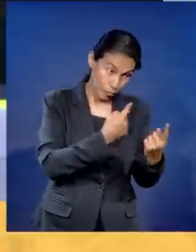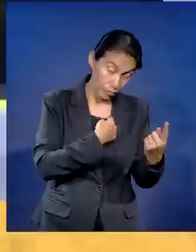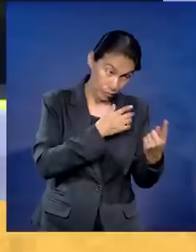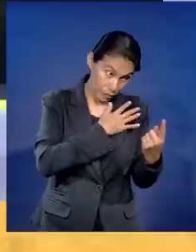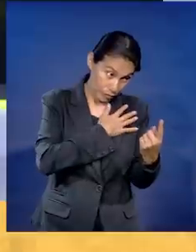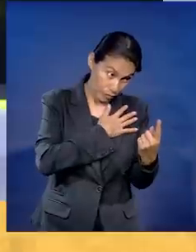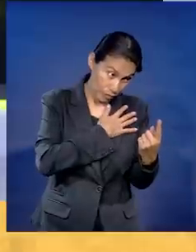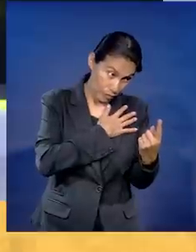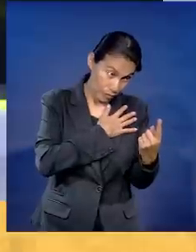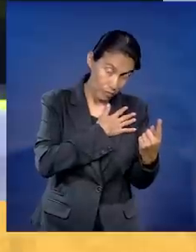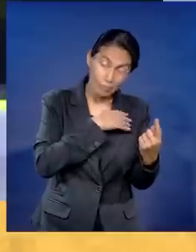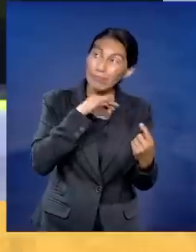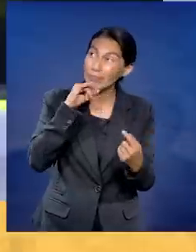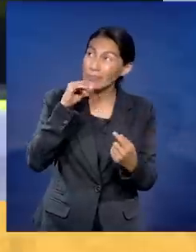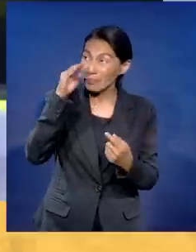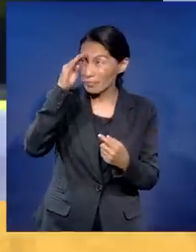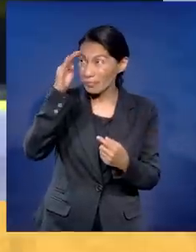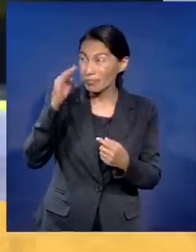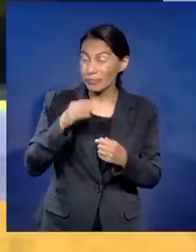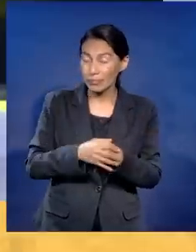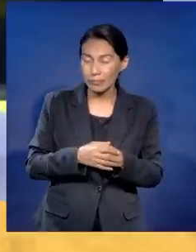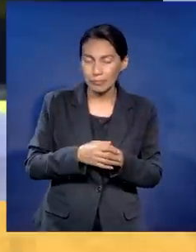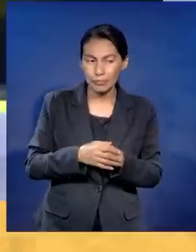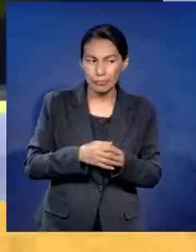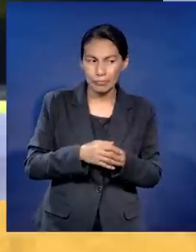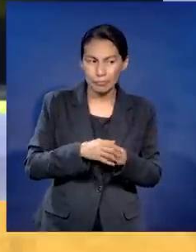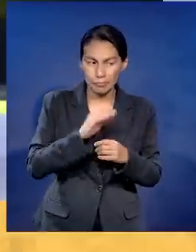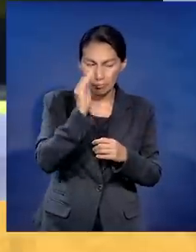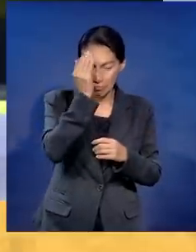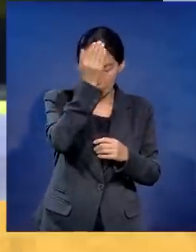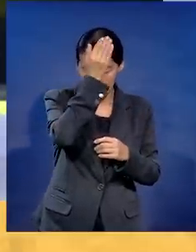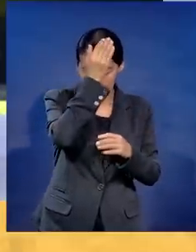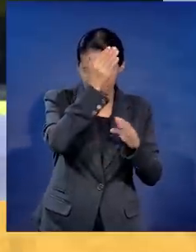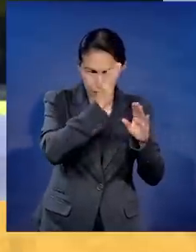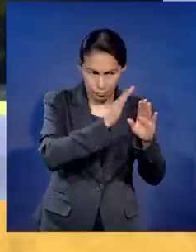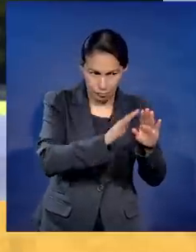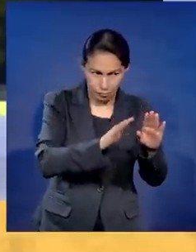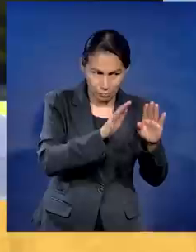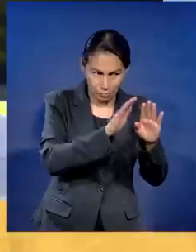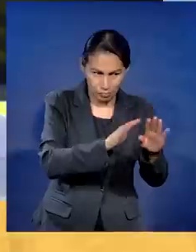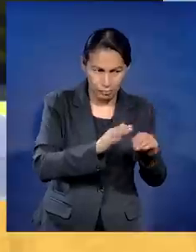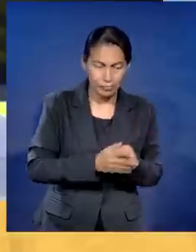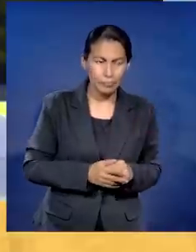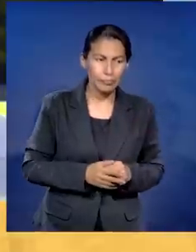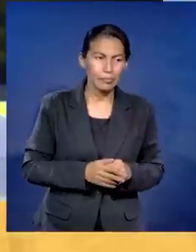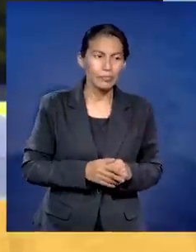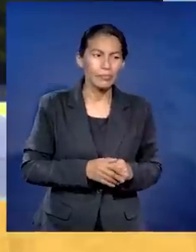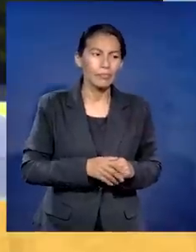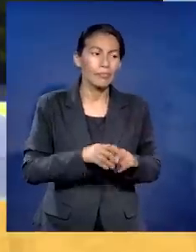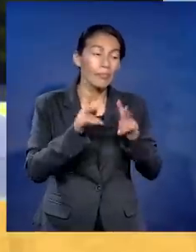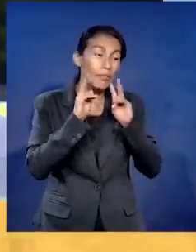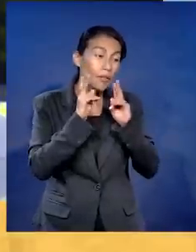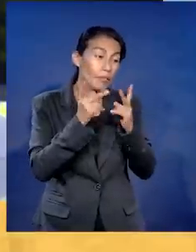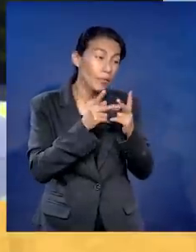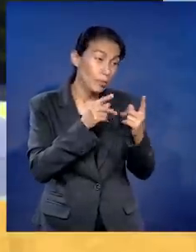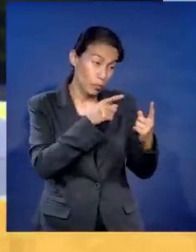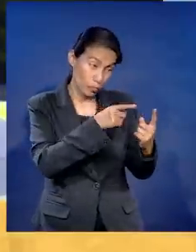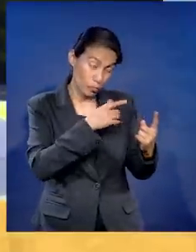Sí, Señor. Pedro, ¿me amas? Ah, sí, Señor. Apacienta mis corderos.